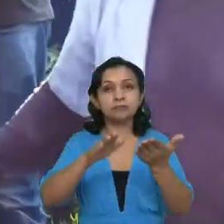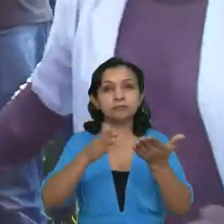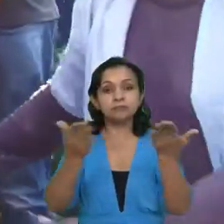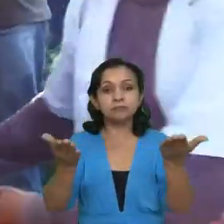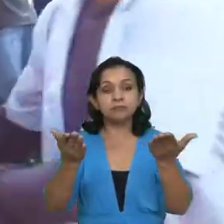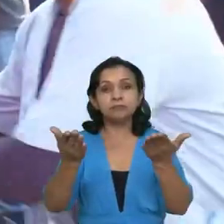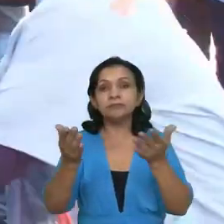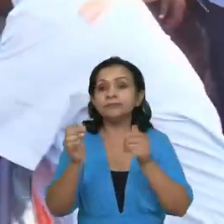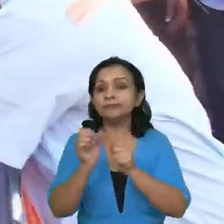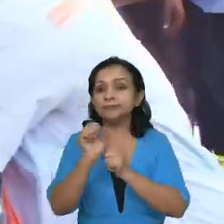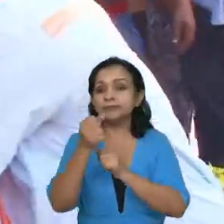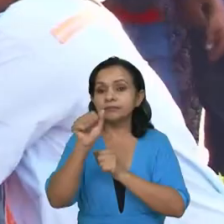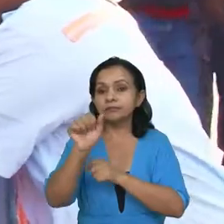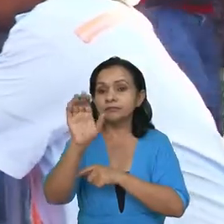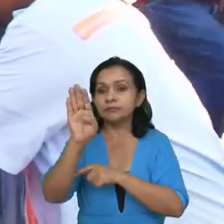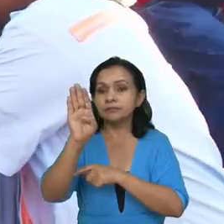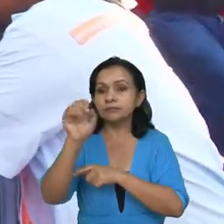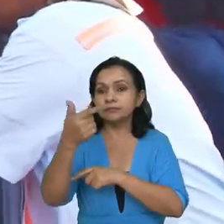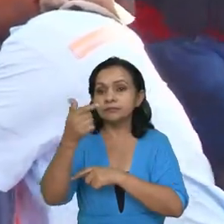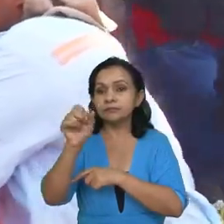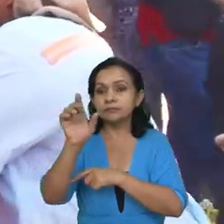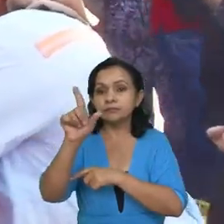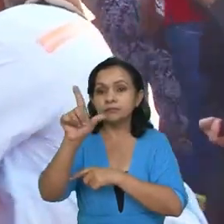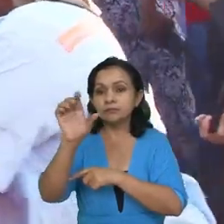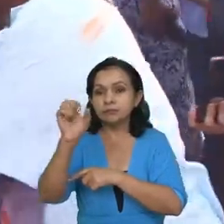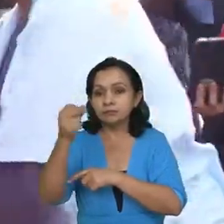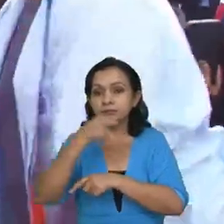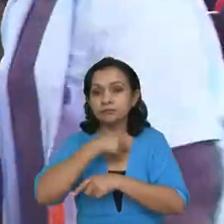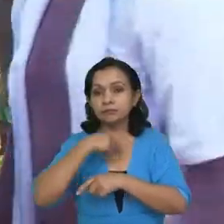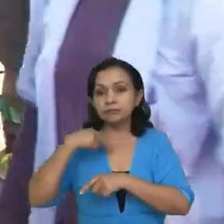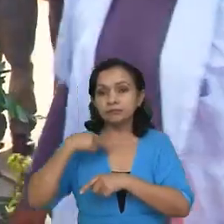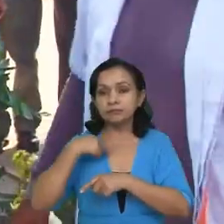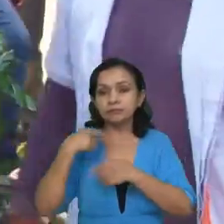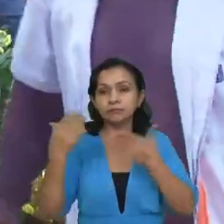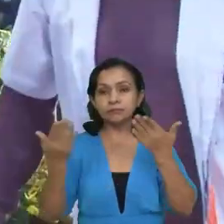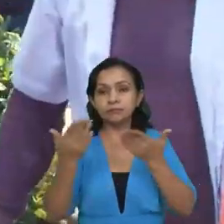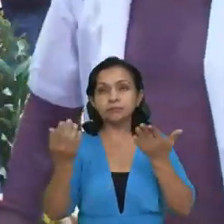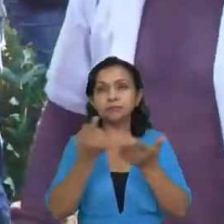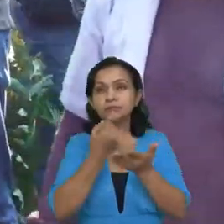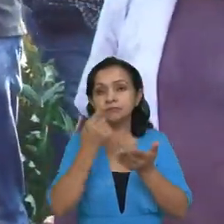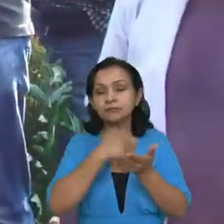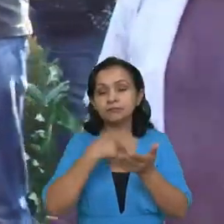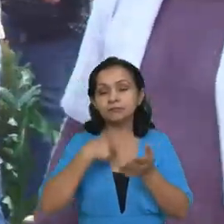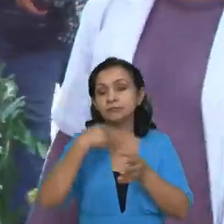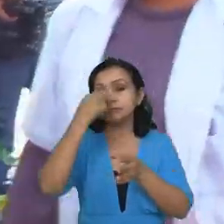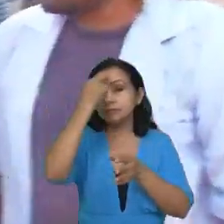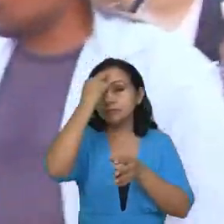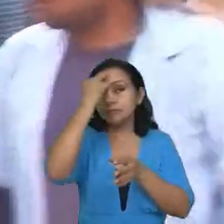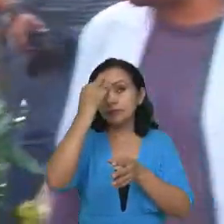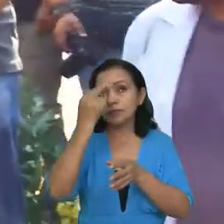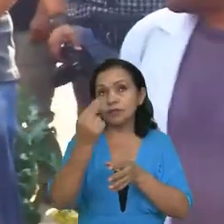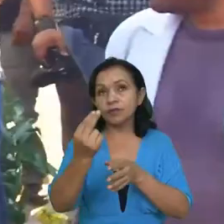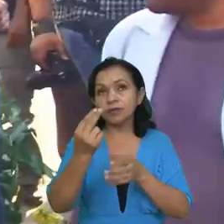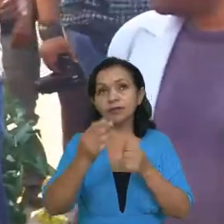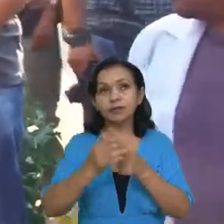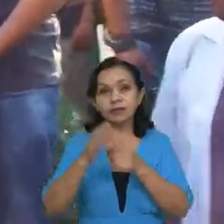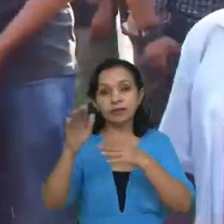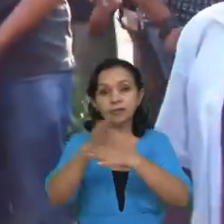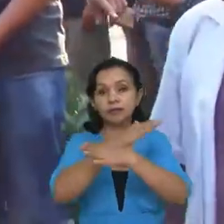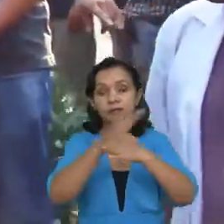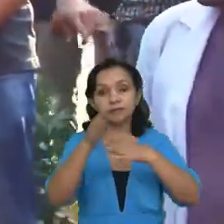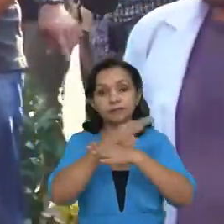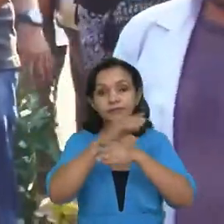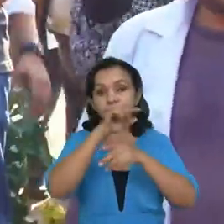los hogares que han sido quienes han sido homenajeados en en distintos